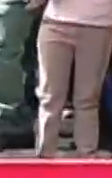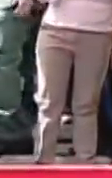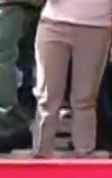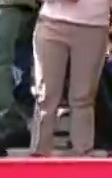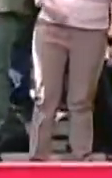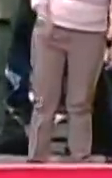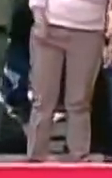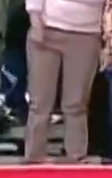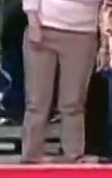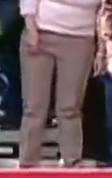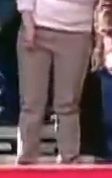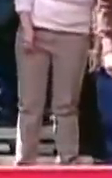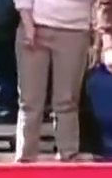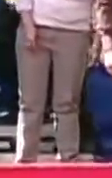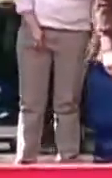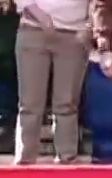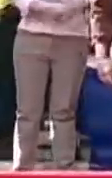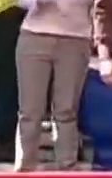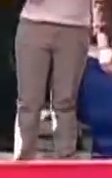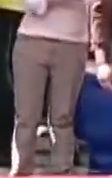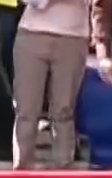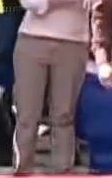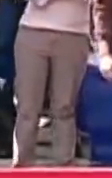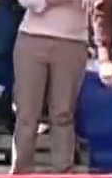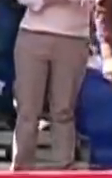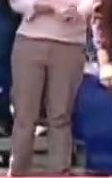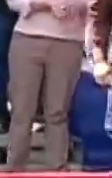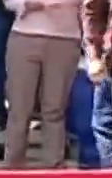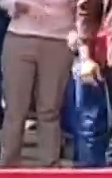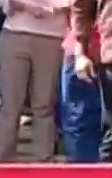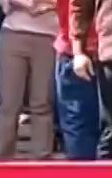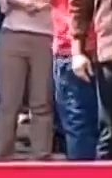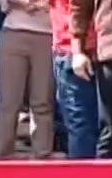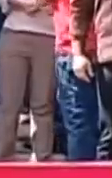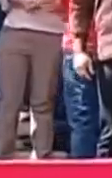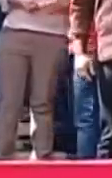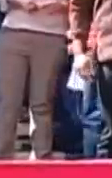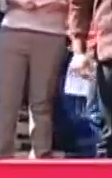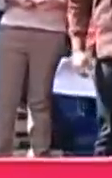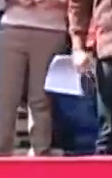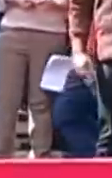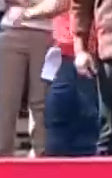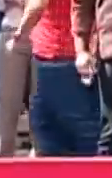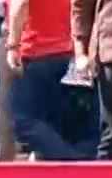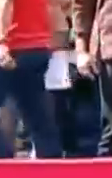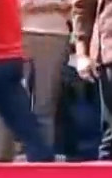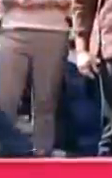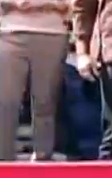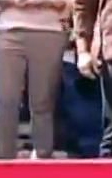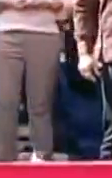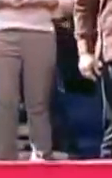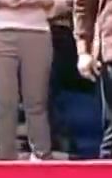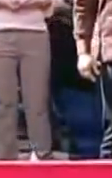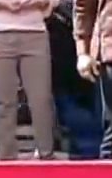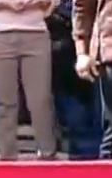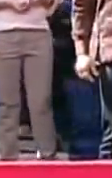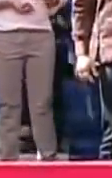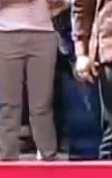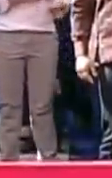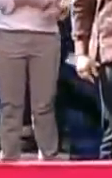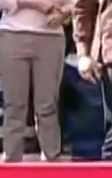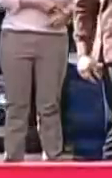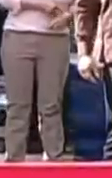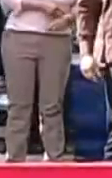poder legítimo que el pueblo me dio. Apreciamos en las imágenes de Venezolana de Televisión la llegada